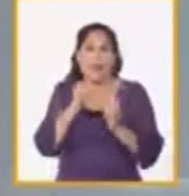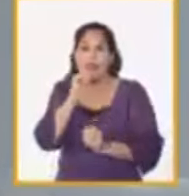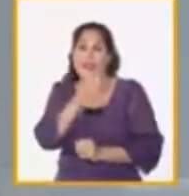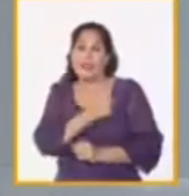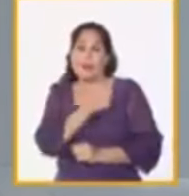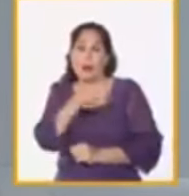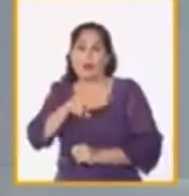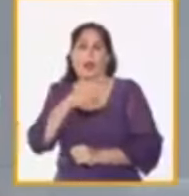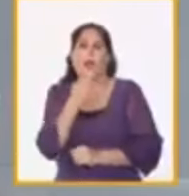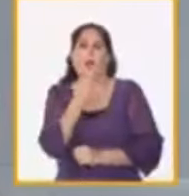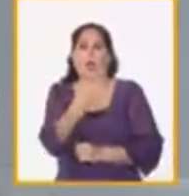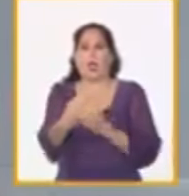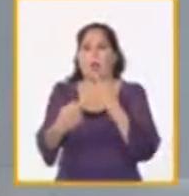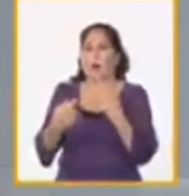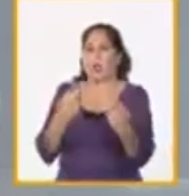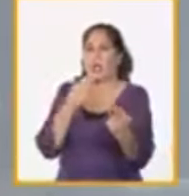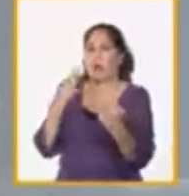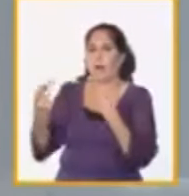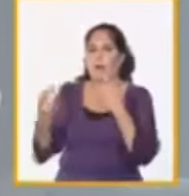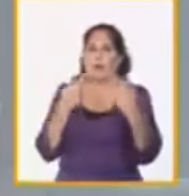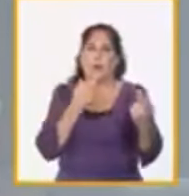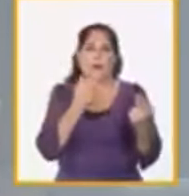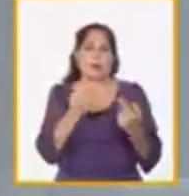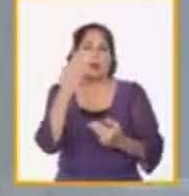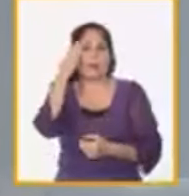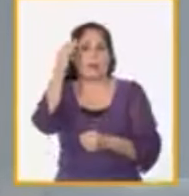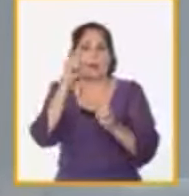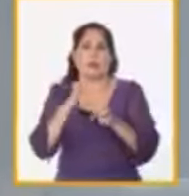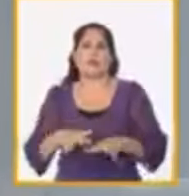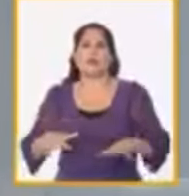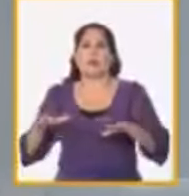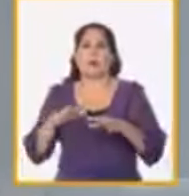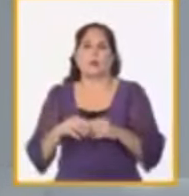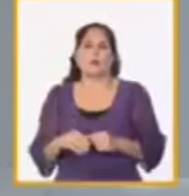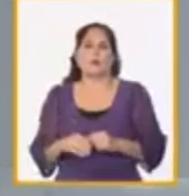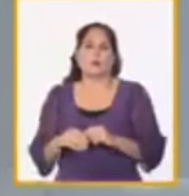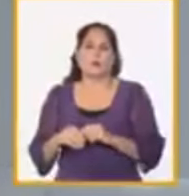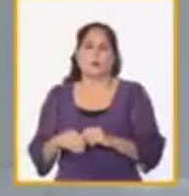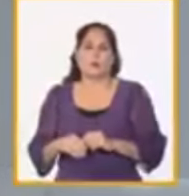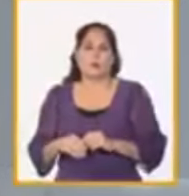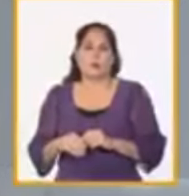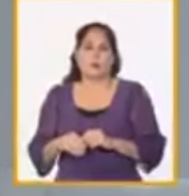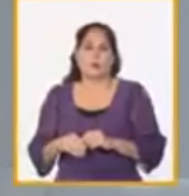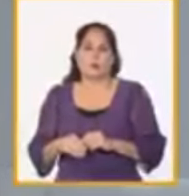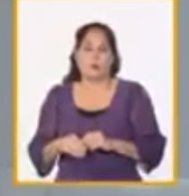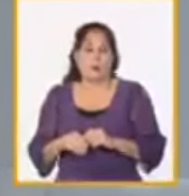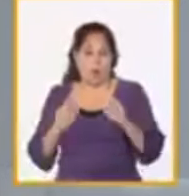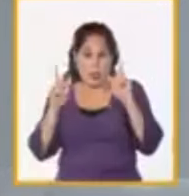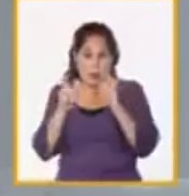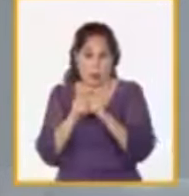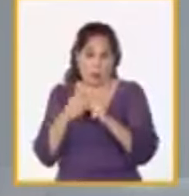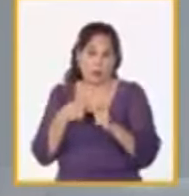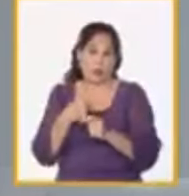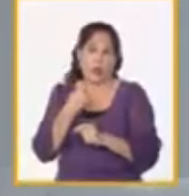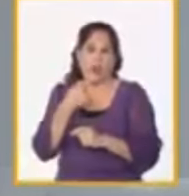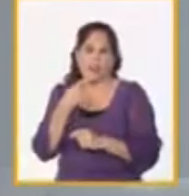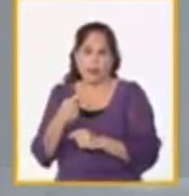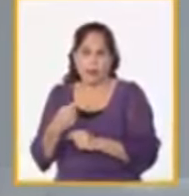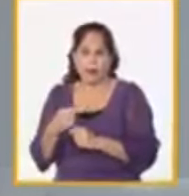diputados tengan conocimiento de causa, cuáles son los problemas y lo que se está haciendo. Y nosotros decíamos en esa reunión